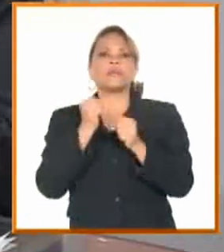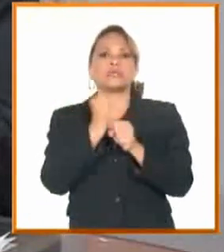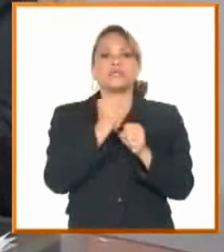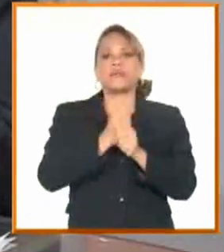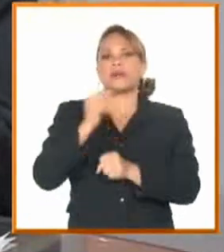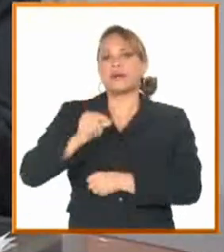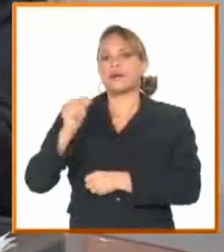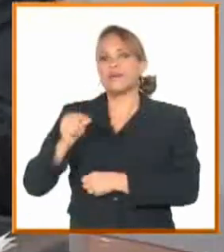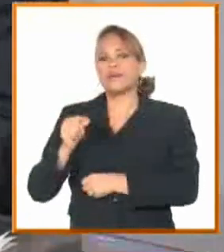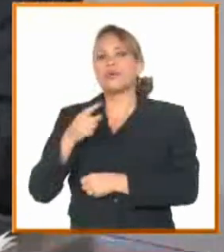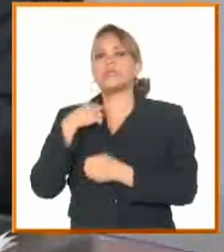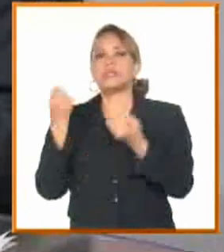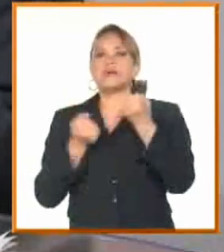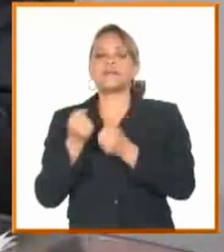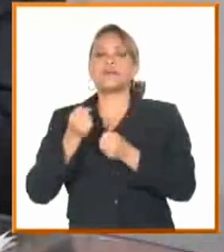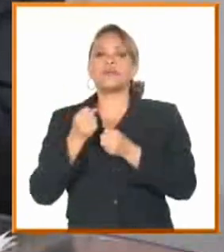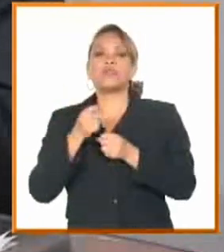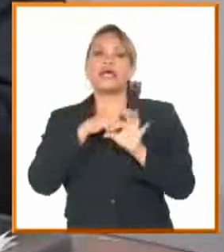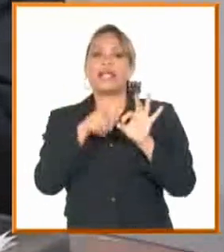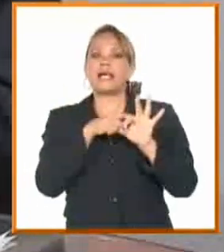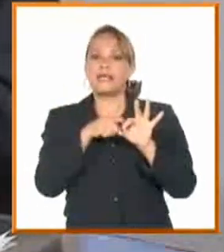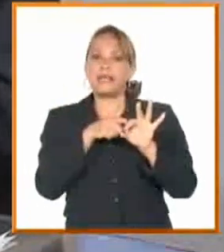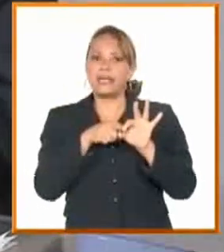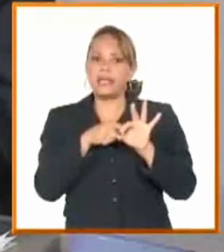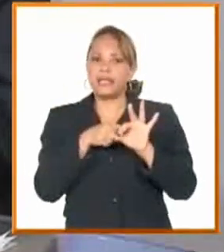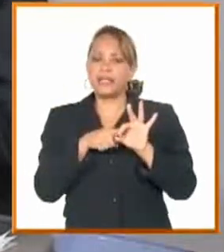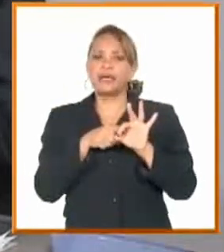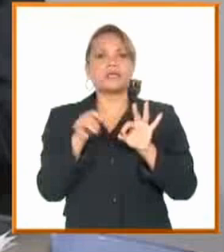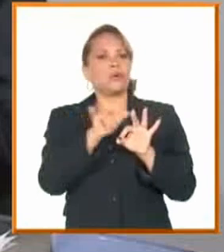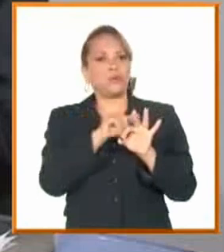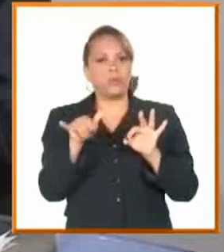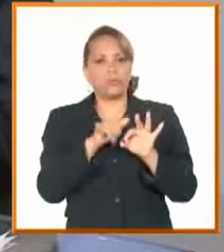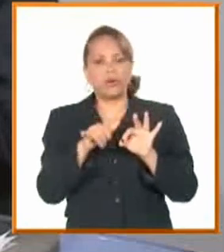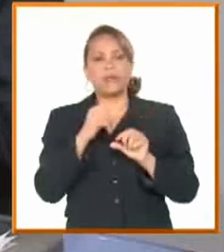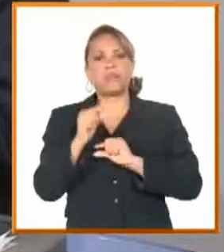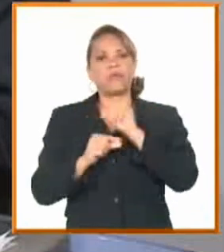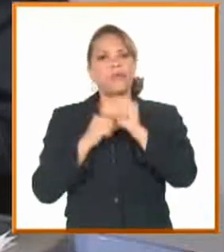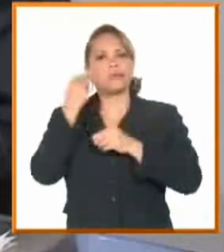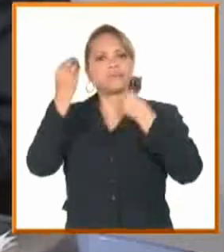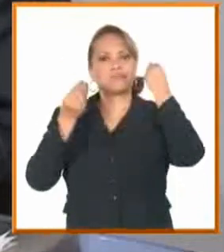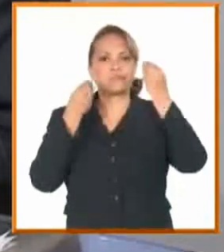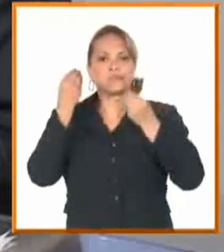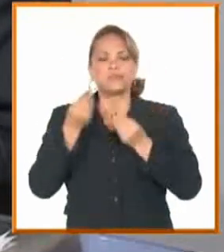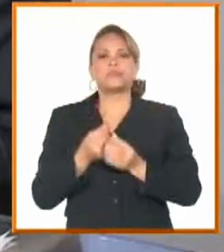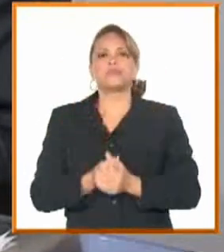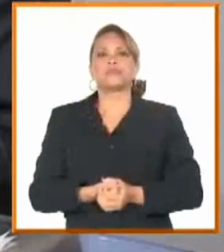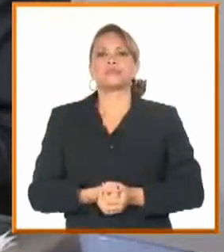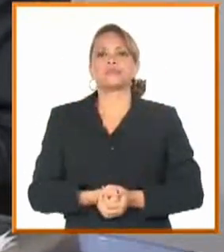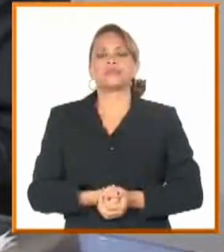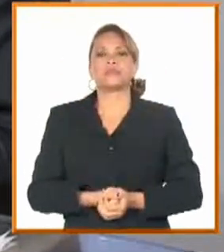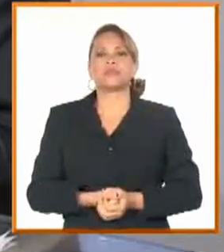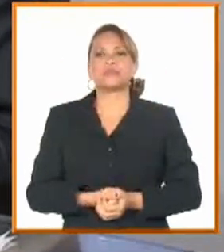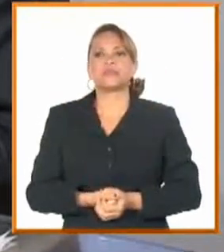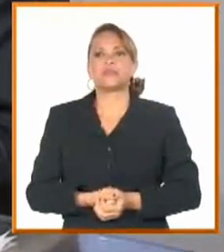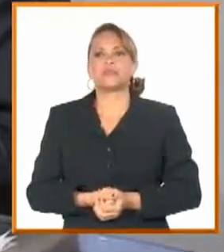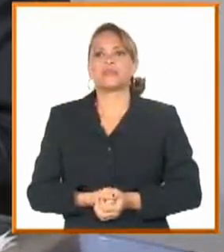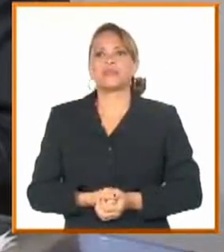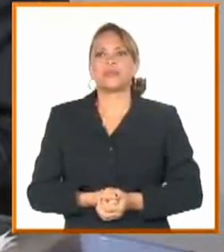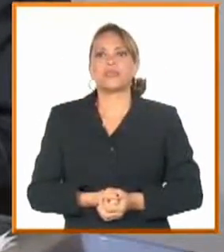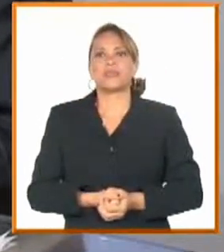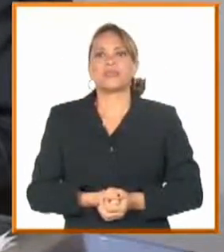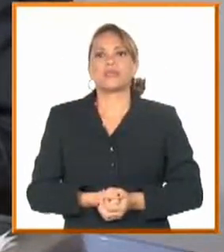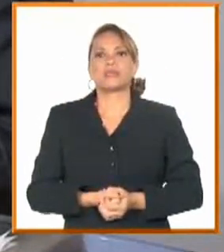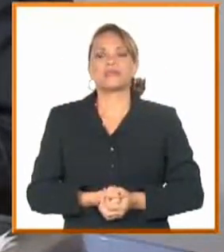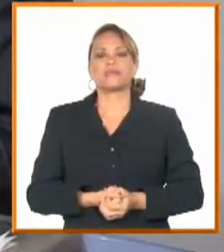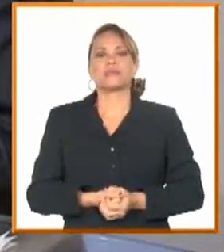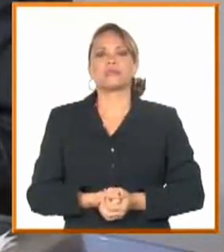transporte hacia la isla de Juventud del Ferry, o sea, algunas medidas de este tipo que se han venido implementando precisamente, repito, para hacer un uso lo más racional y